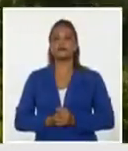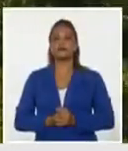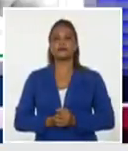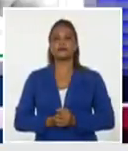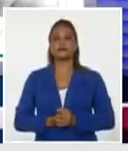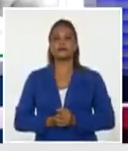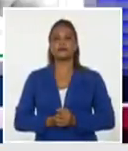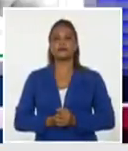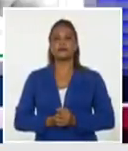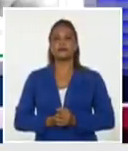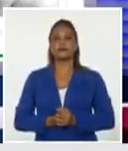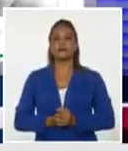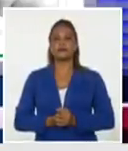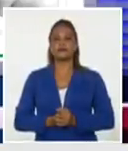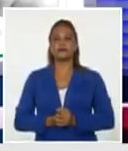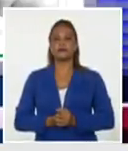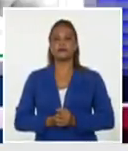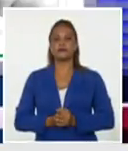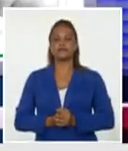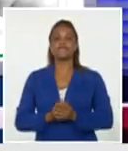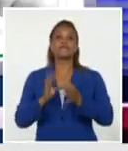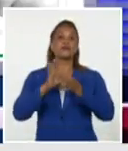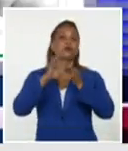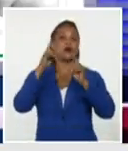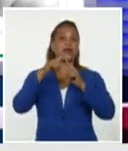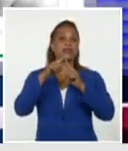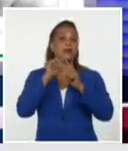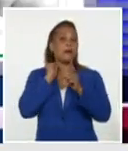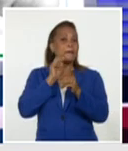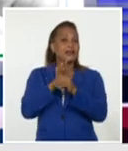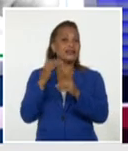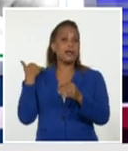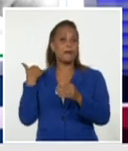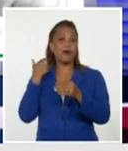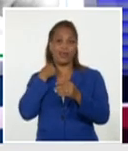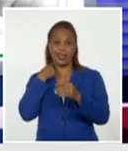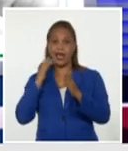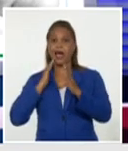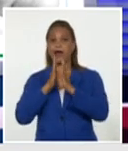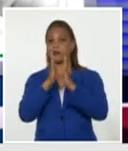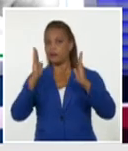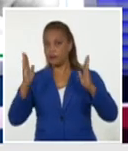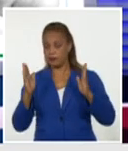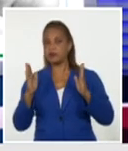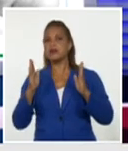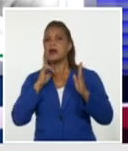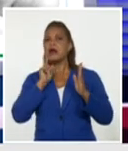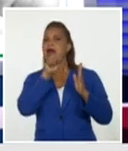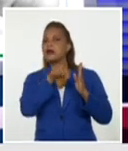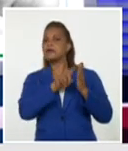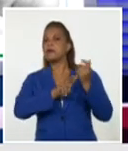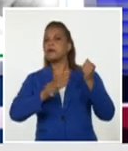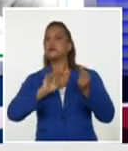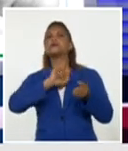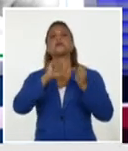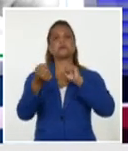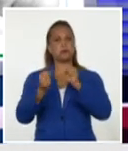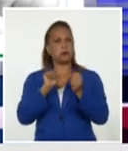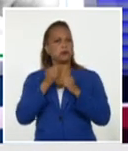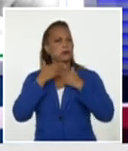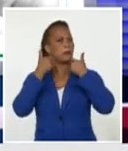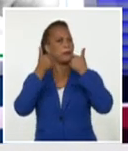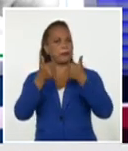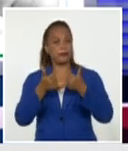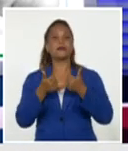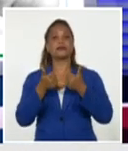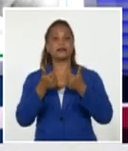Cubana. Guantánamo, que a inicios de año fue un territorio con un descontrol evidente de la situación